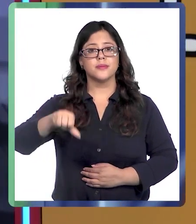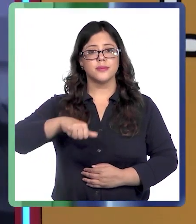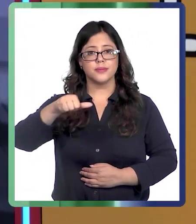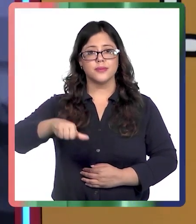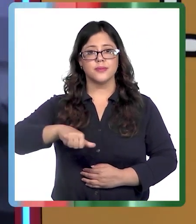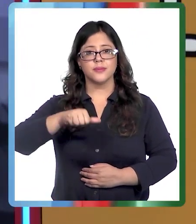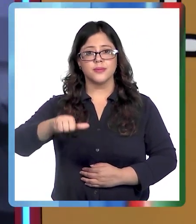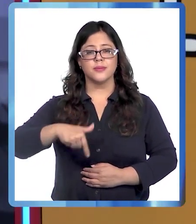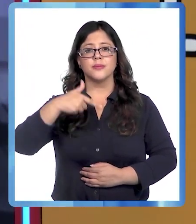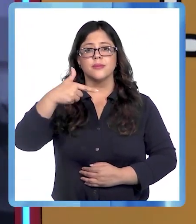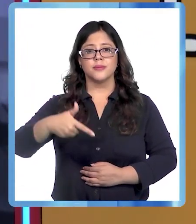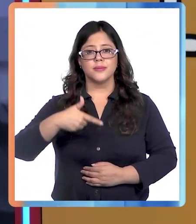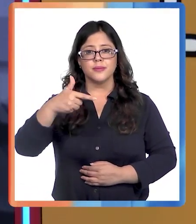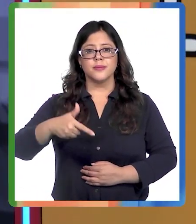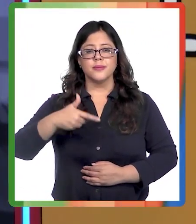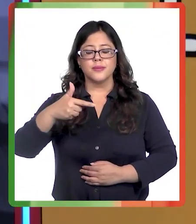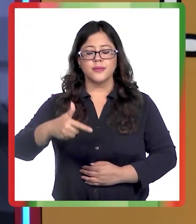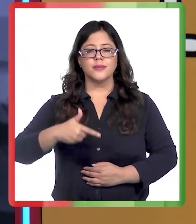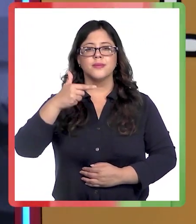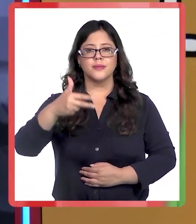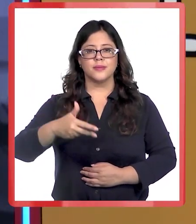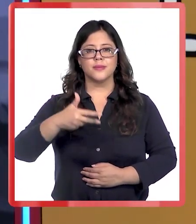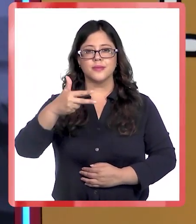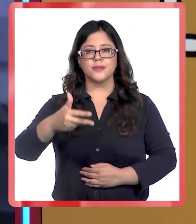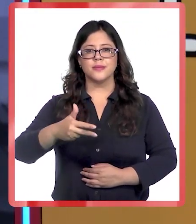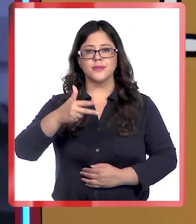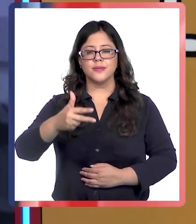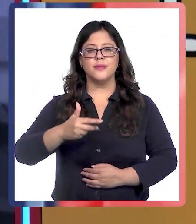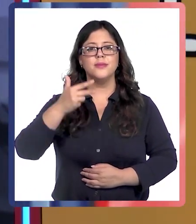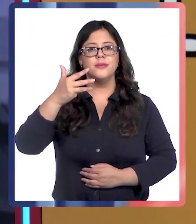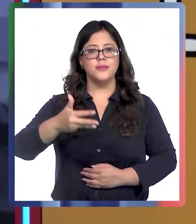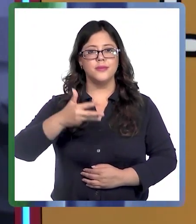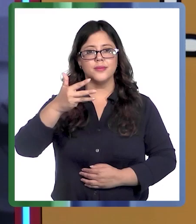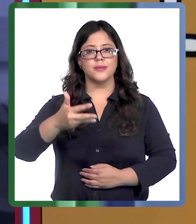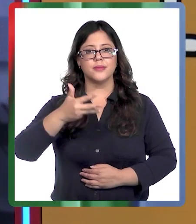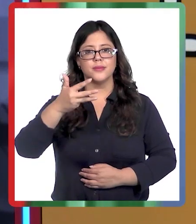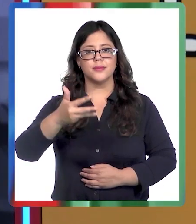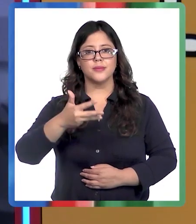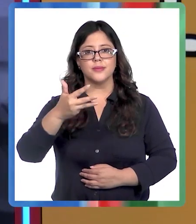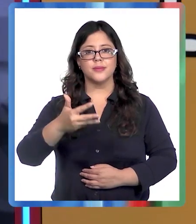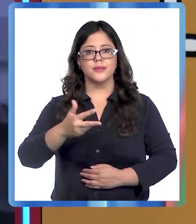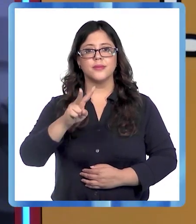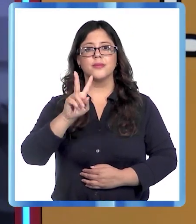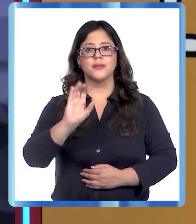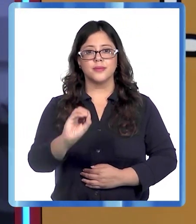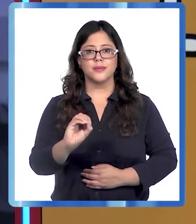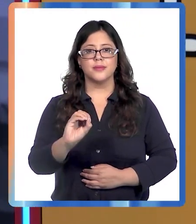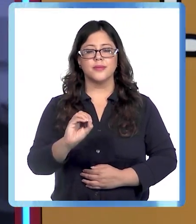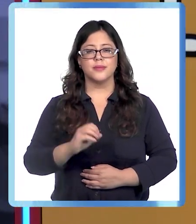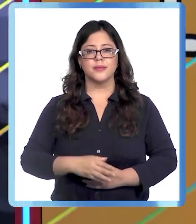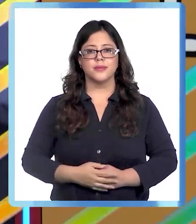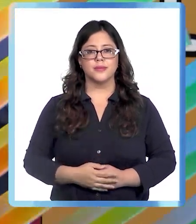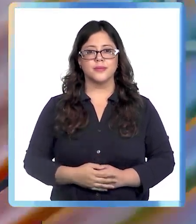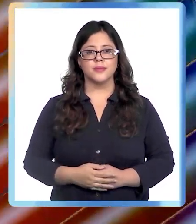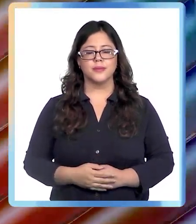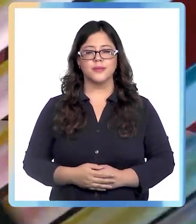16, 17, 18, 19, 20.